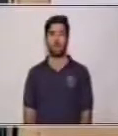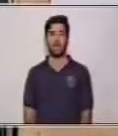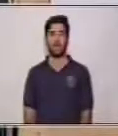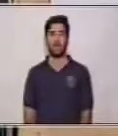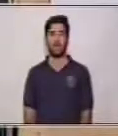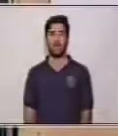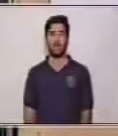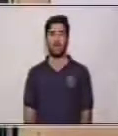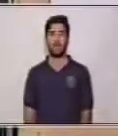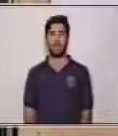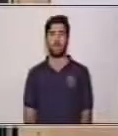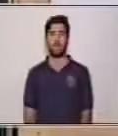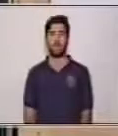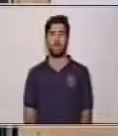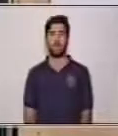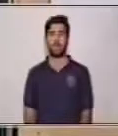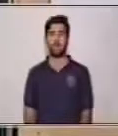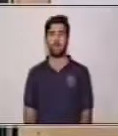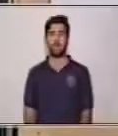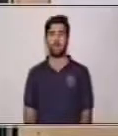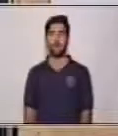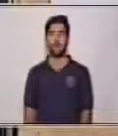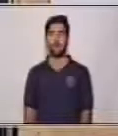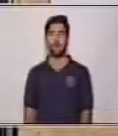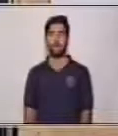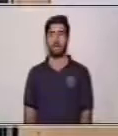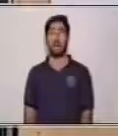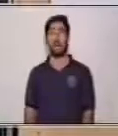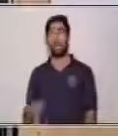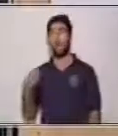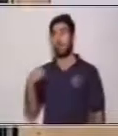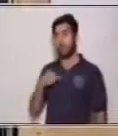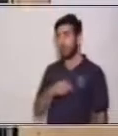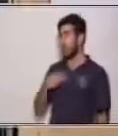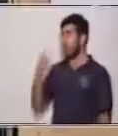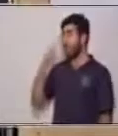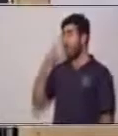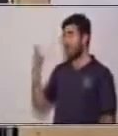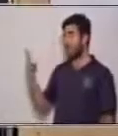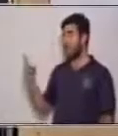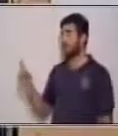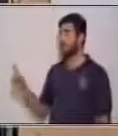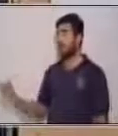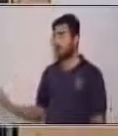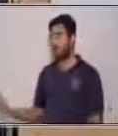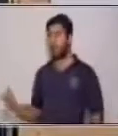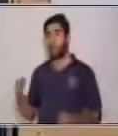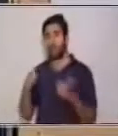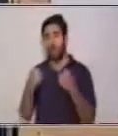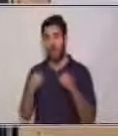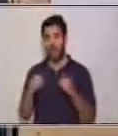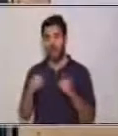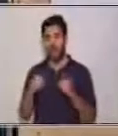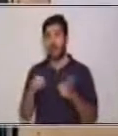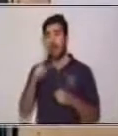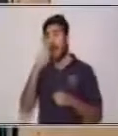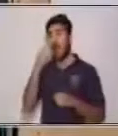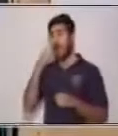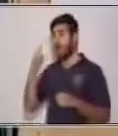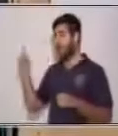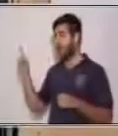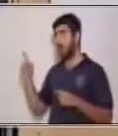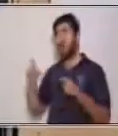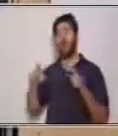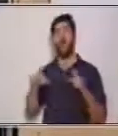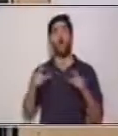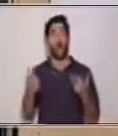Vamos a ver lo que corresponde a los rellenitos de plátano para poder ver la estructura de